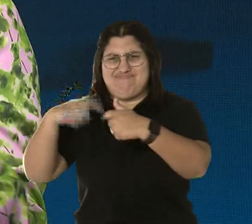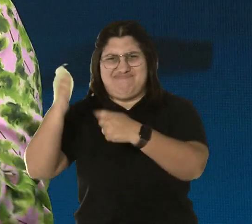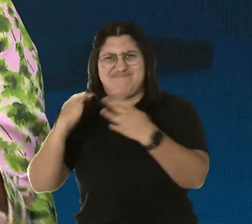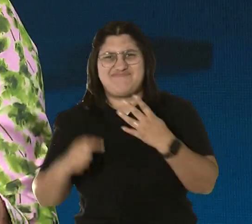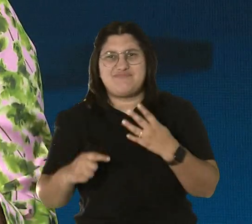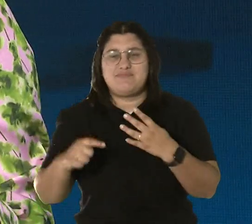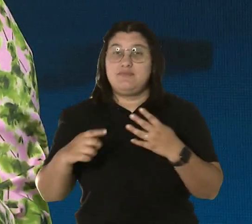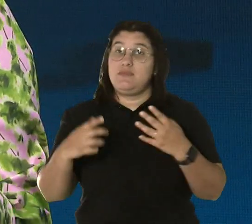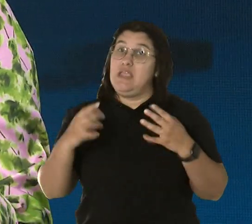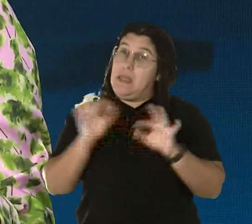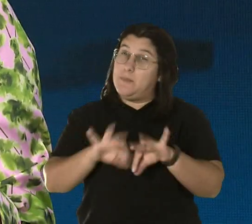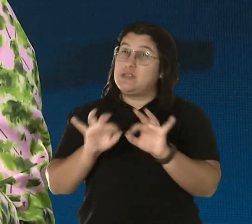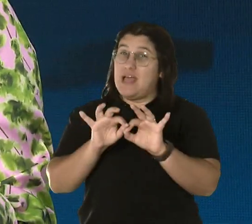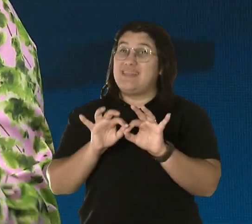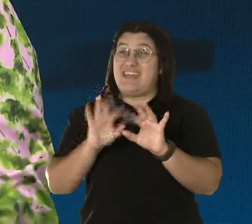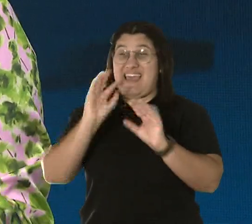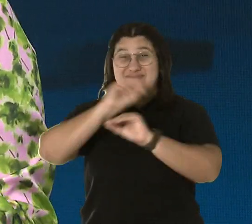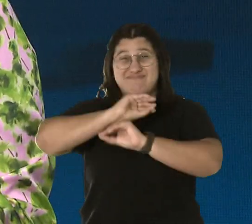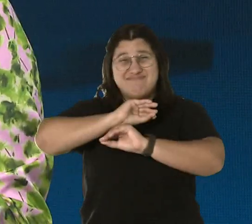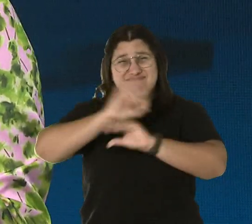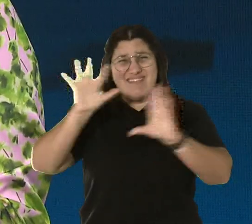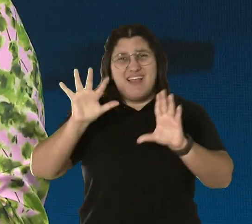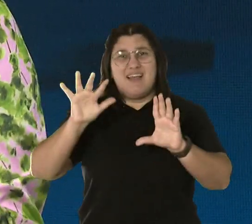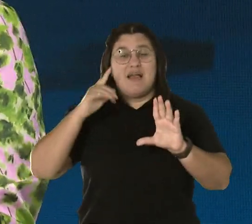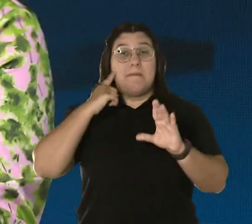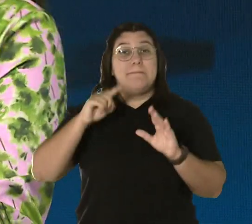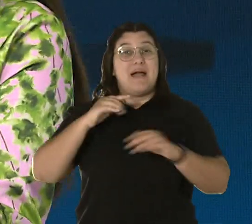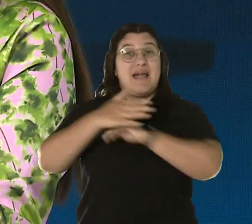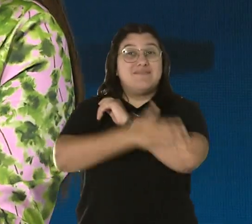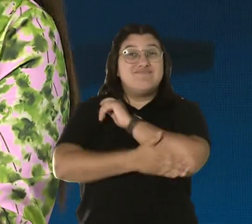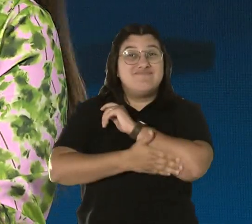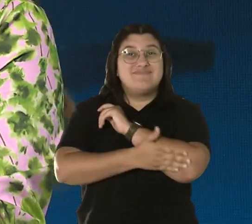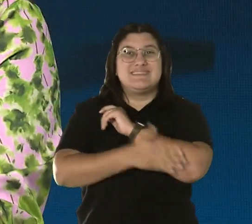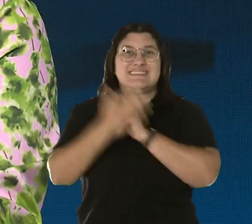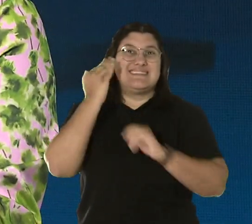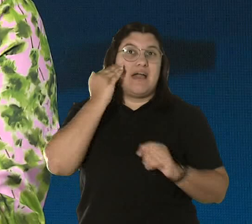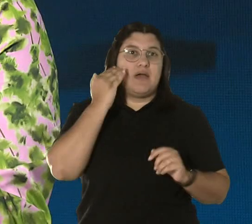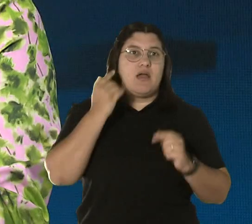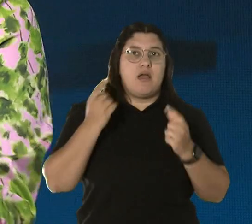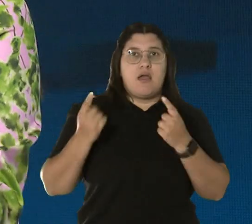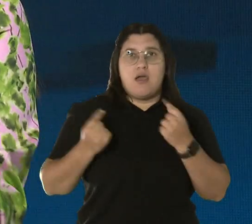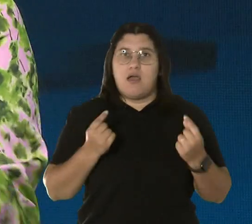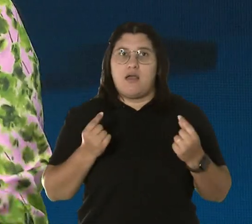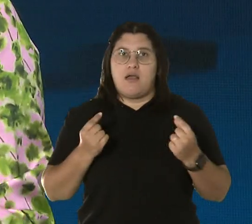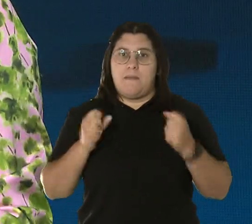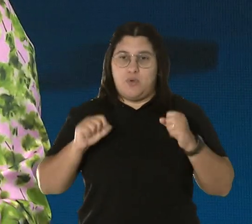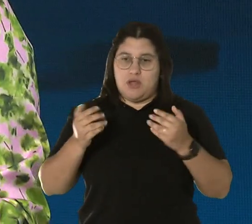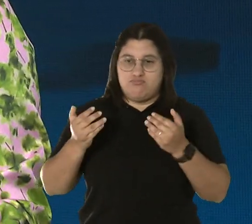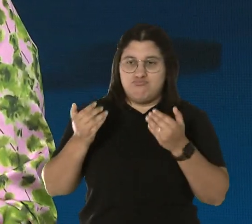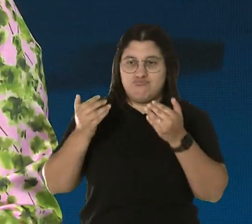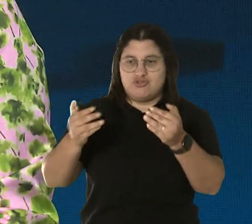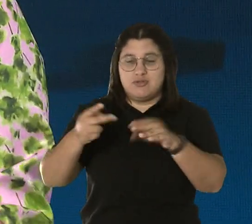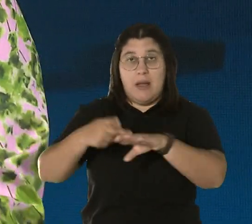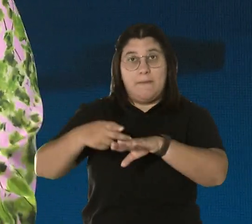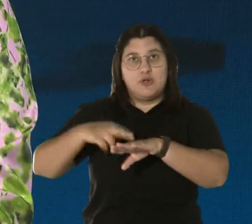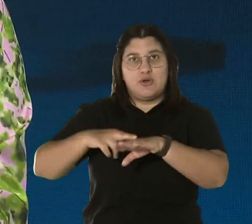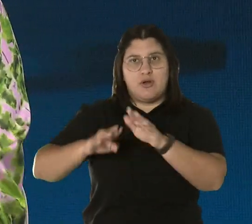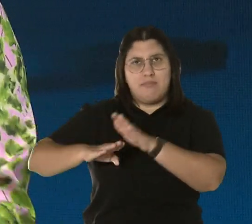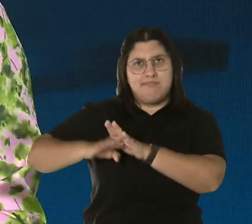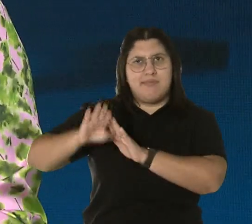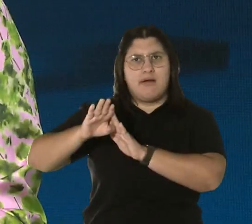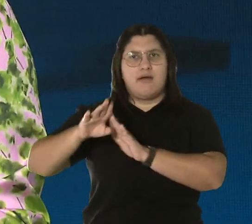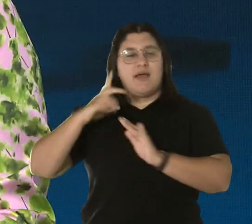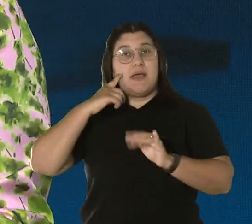esta información clara para el país, para entonces poder llegar a la otra etapa, que es echar a Puerto Rico hacia adelante, a las personas